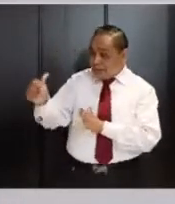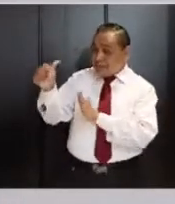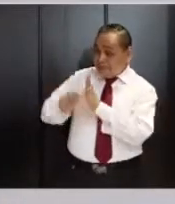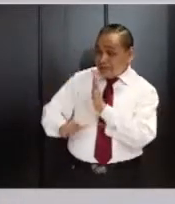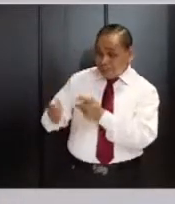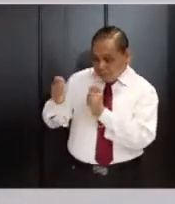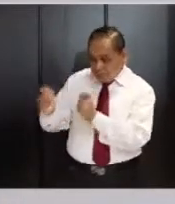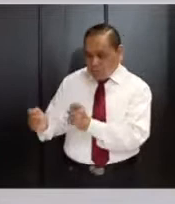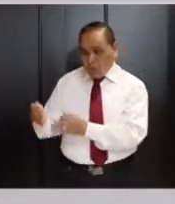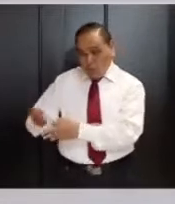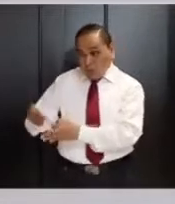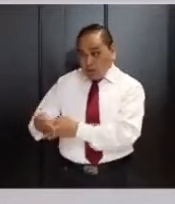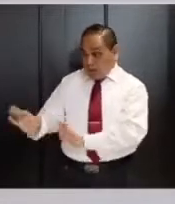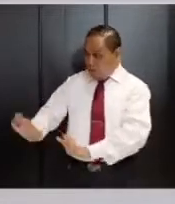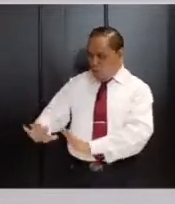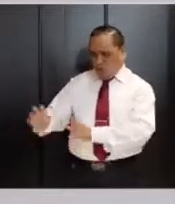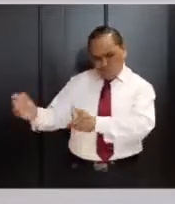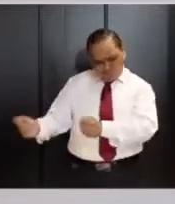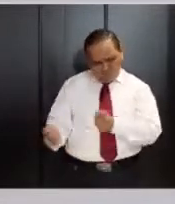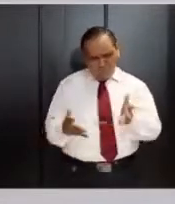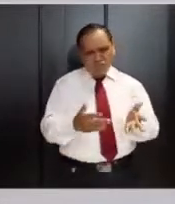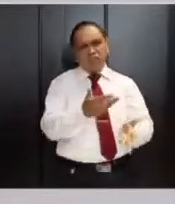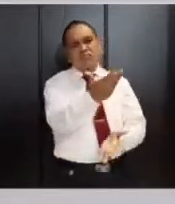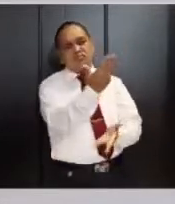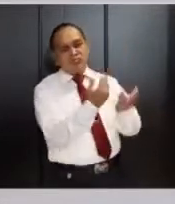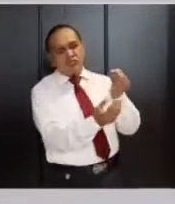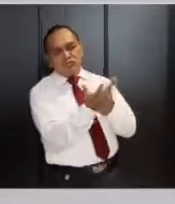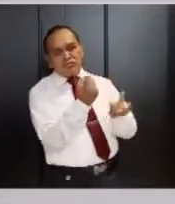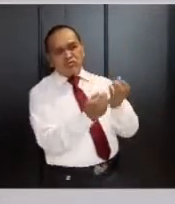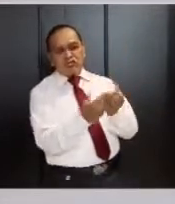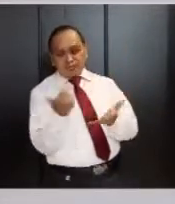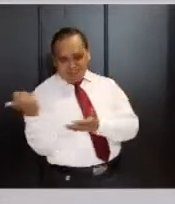6 meses, no ahorita. Entonces, háblale a los proveedores, güey,